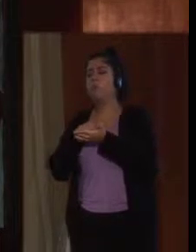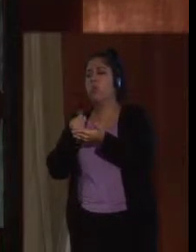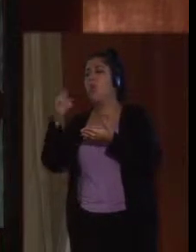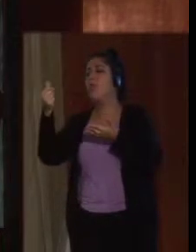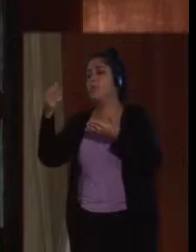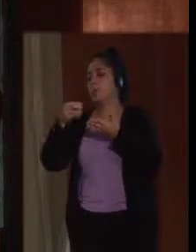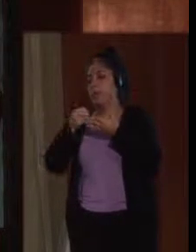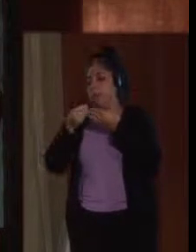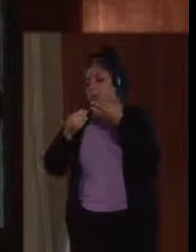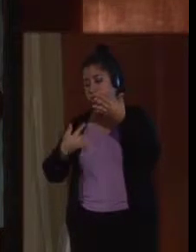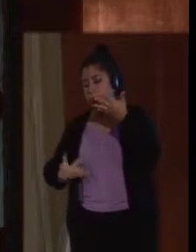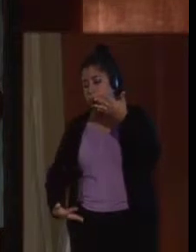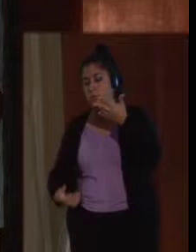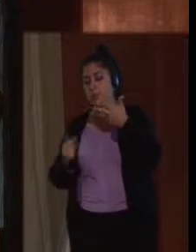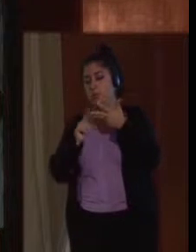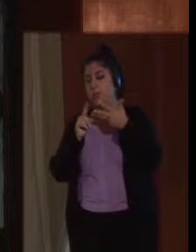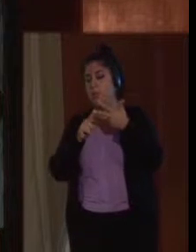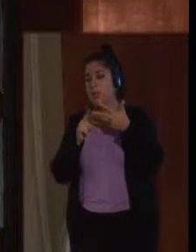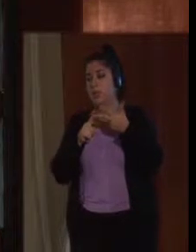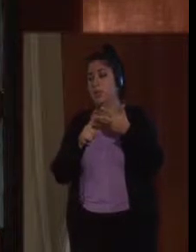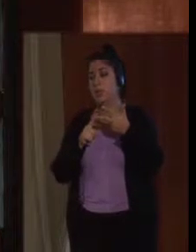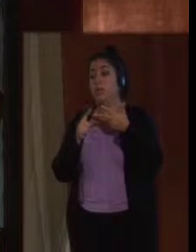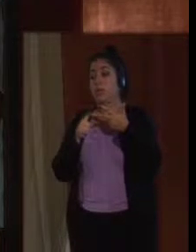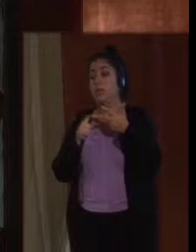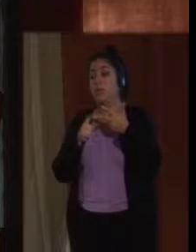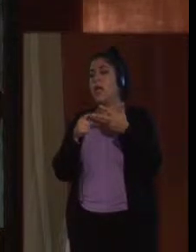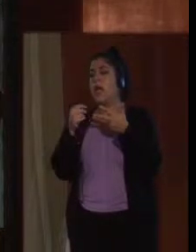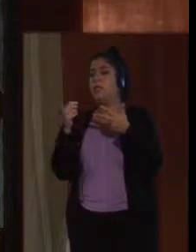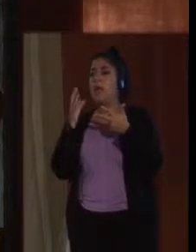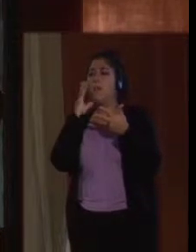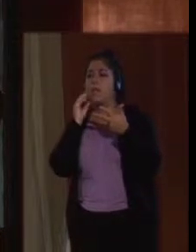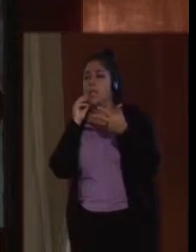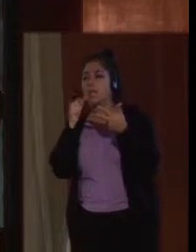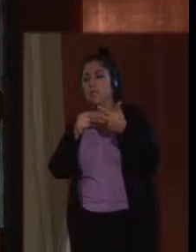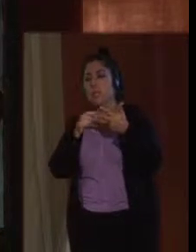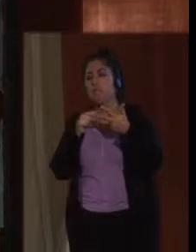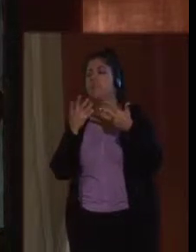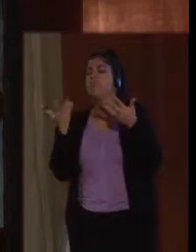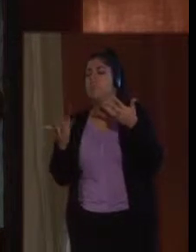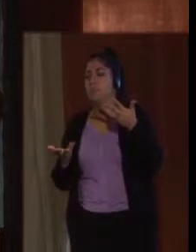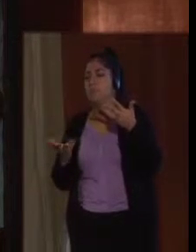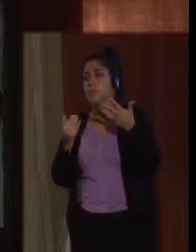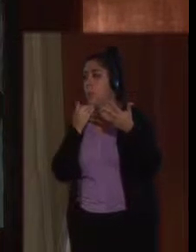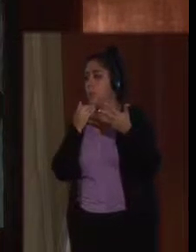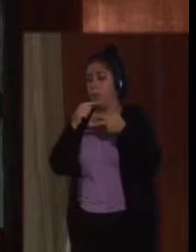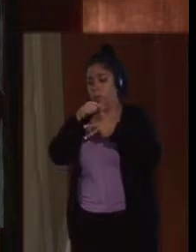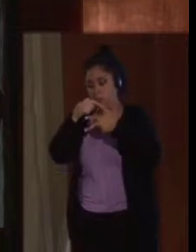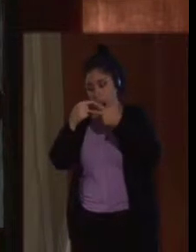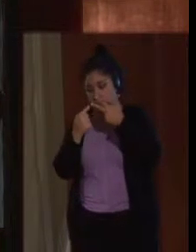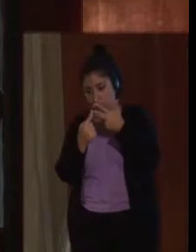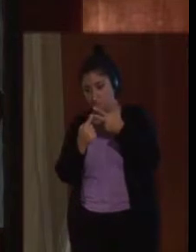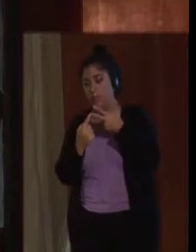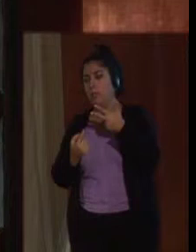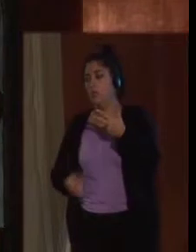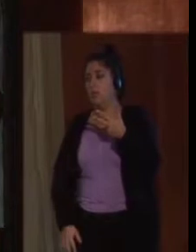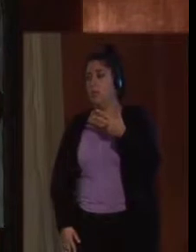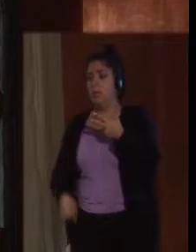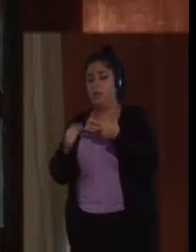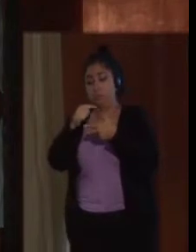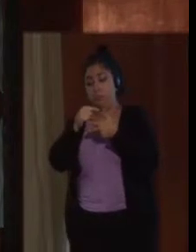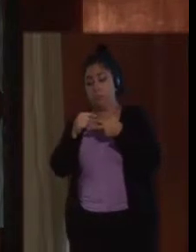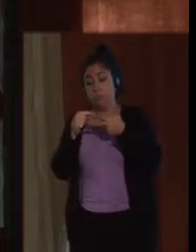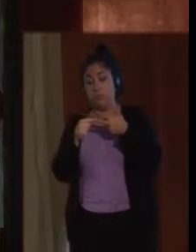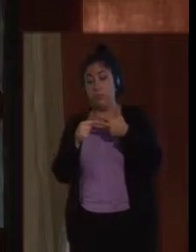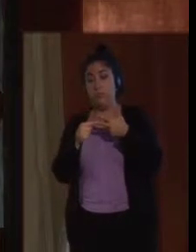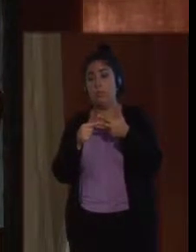son procesos fundamentales para llegar al objetivo que es la integración de la gestión del riesgo en el contexto del cambio